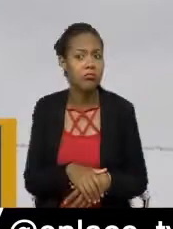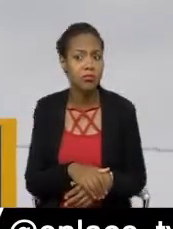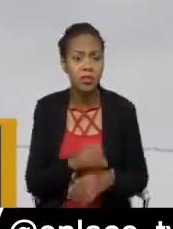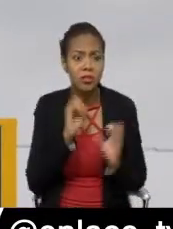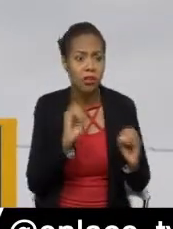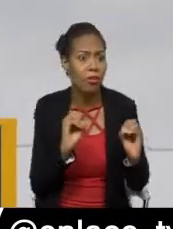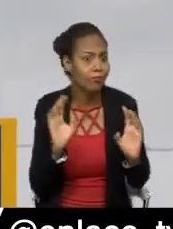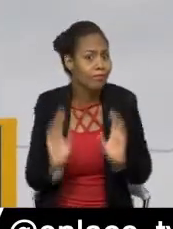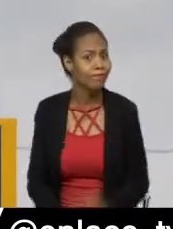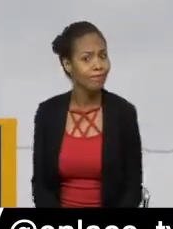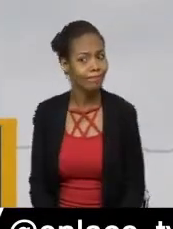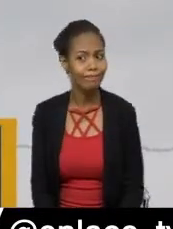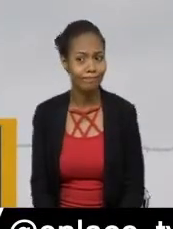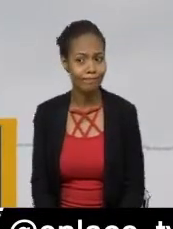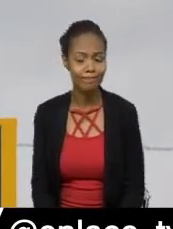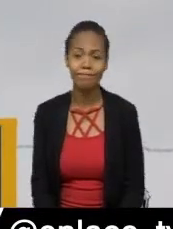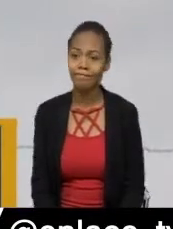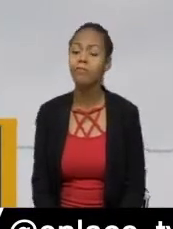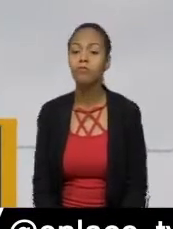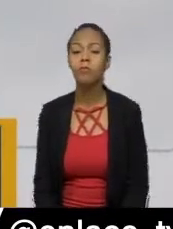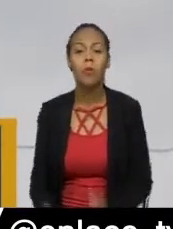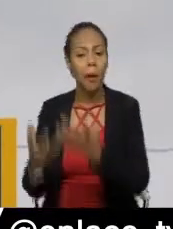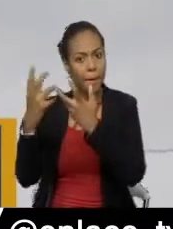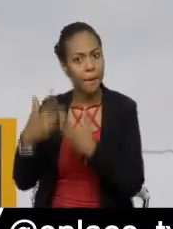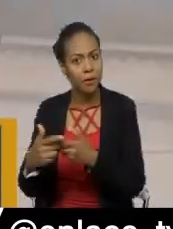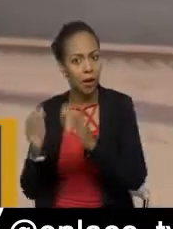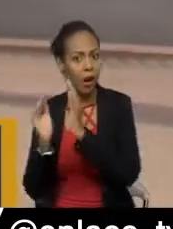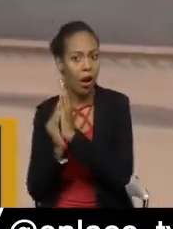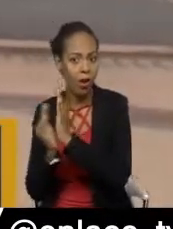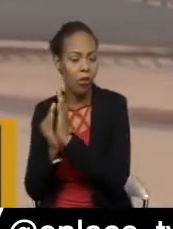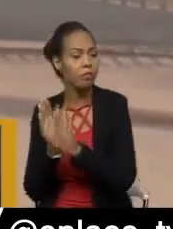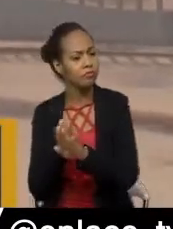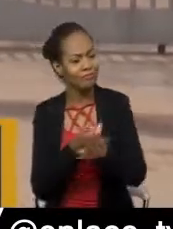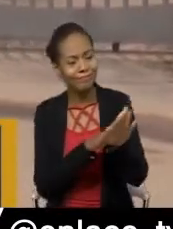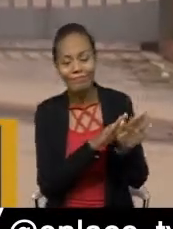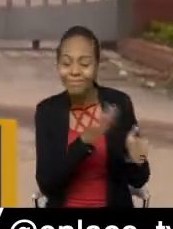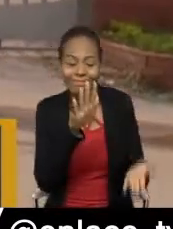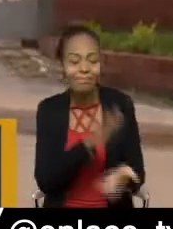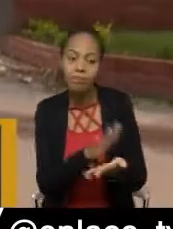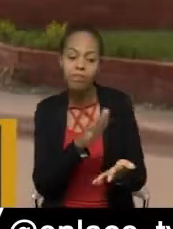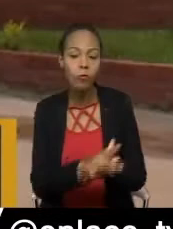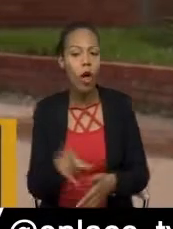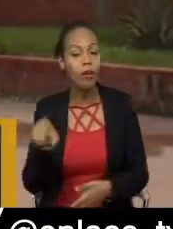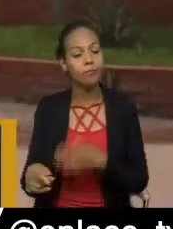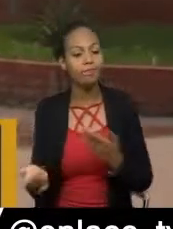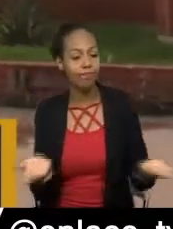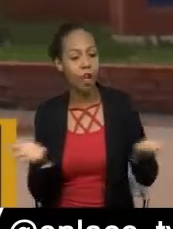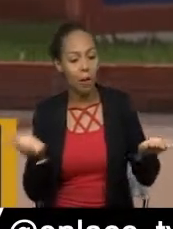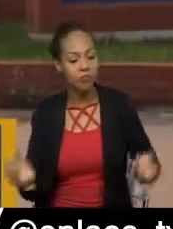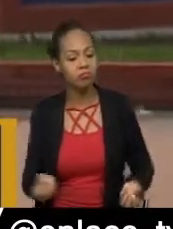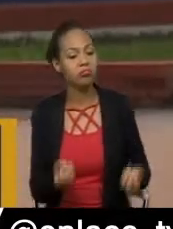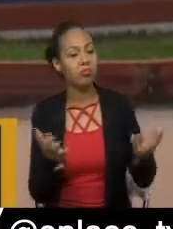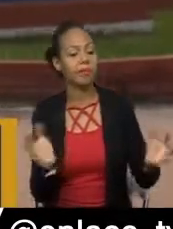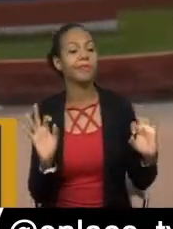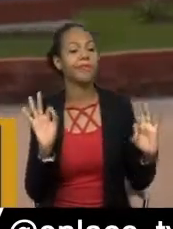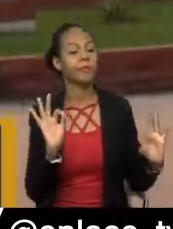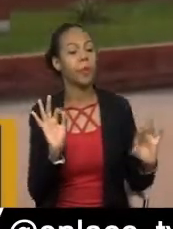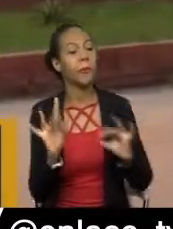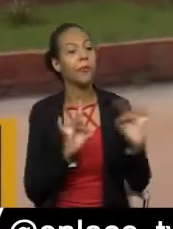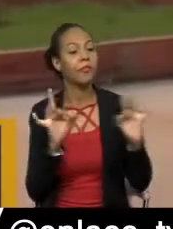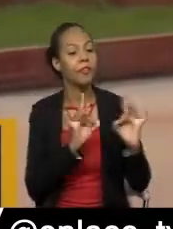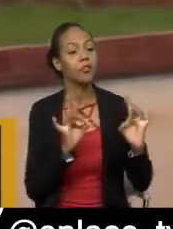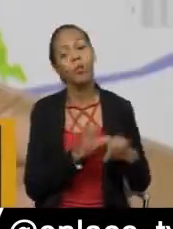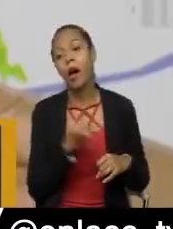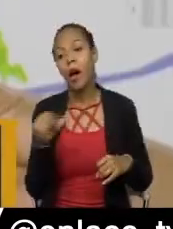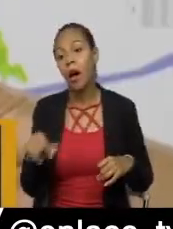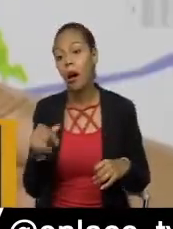El mensaje que envía la empresa de acueducto a los ciudadanos de Barranca Bermeja es de confianza en el servicio que se presta a sus miles de usuarios. Tenemos un agua de última